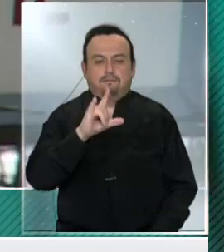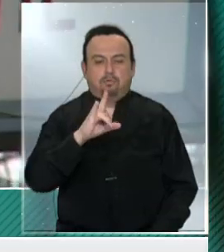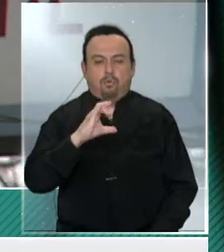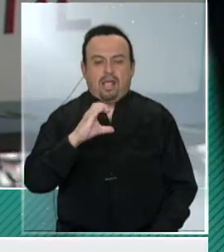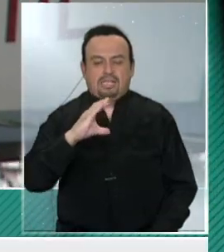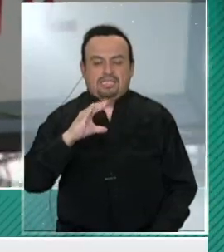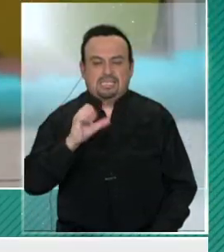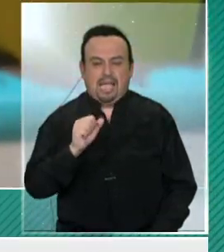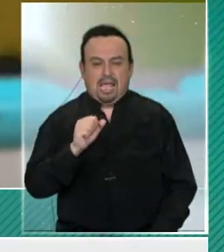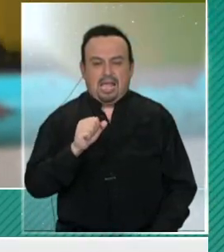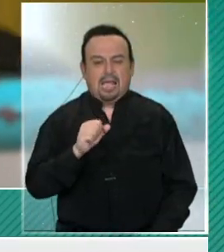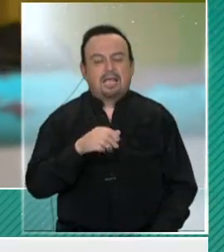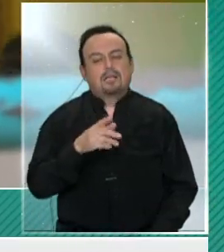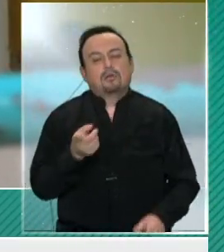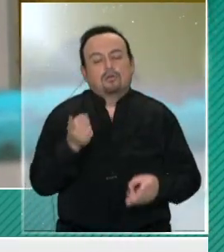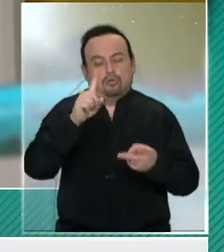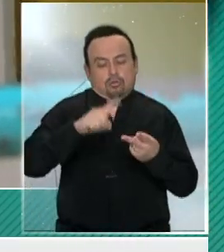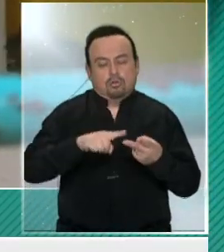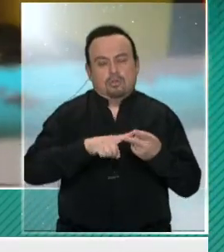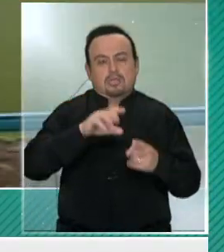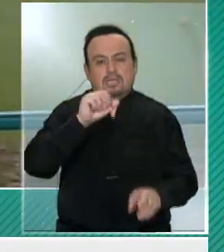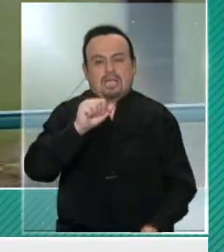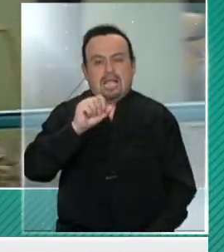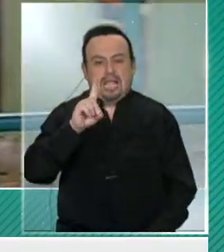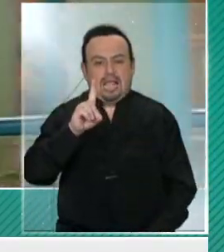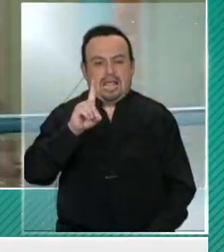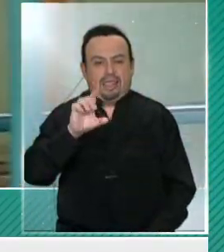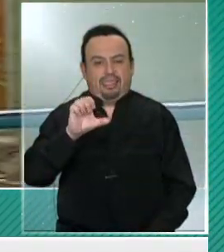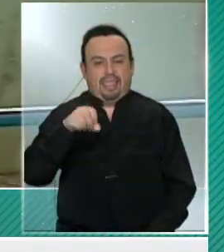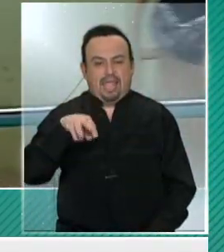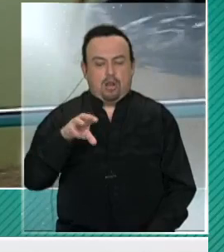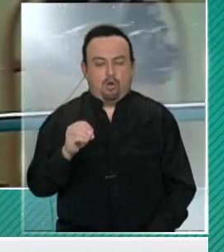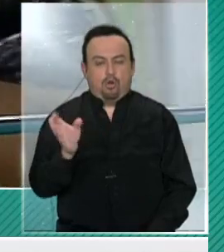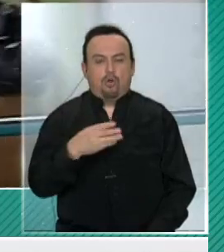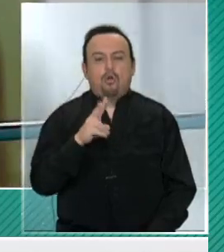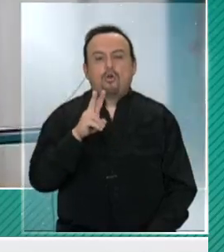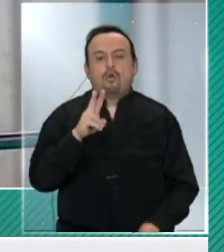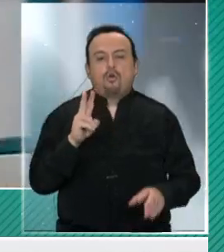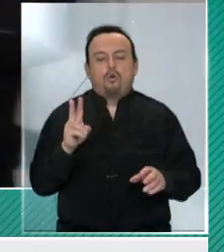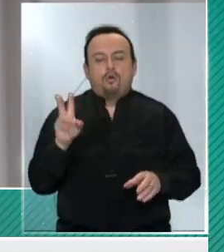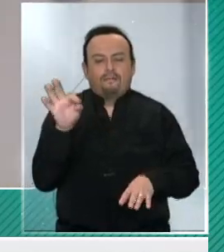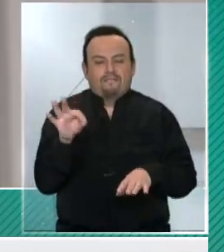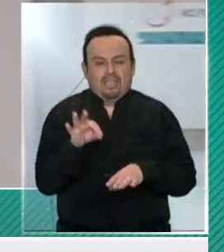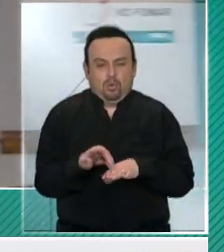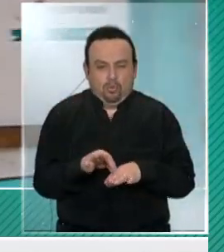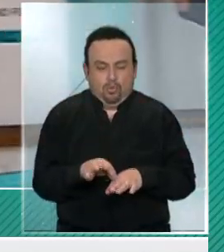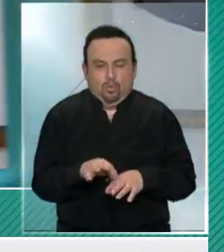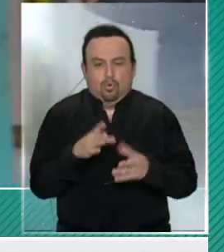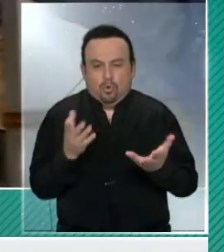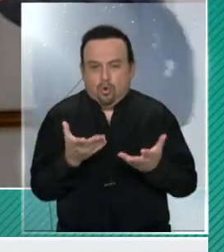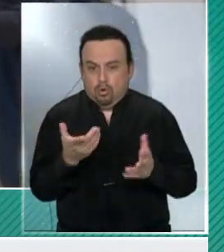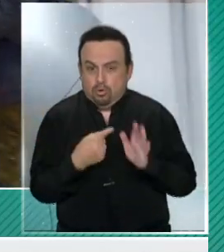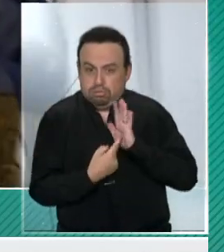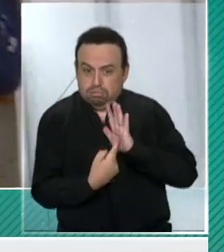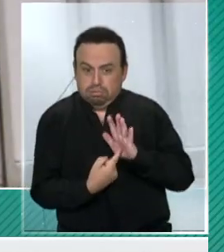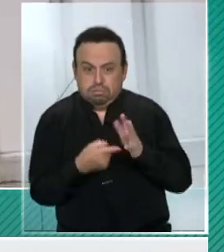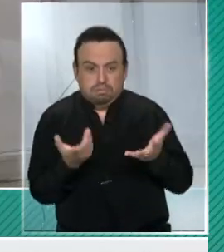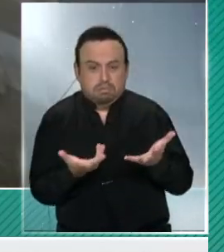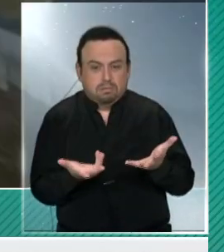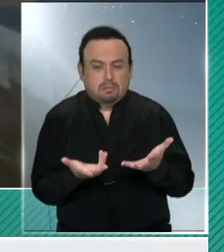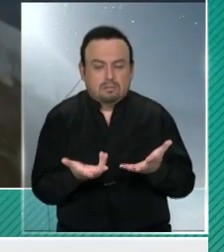son los que requieren mayor hospitalización, pensando, por supuesto, en que todo indica que con el